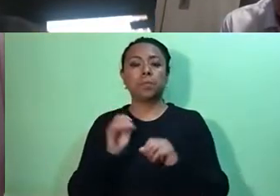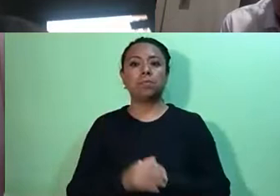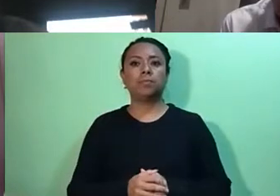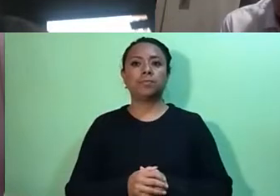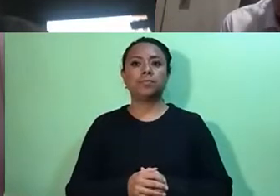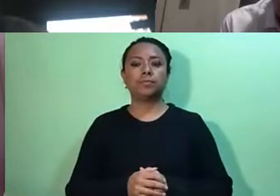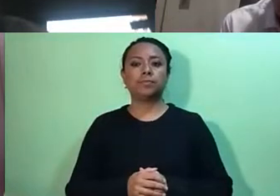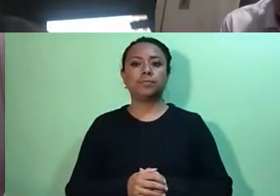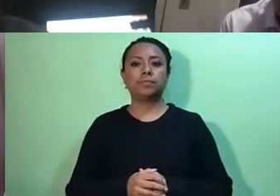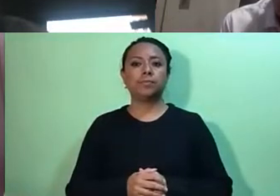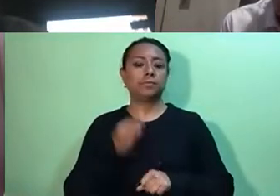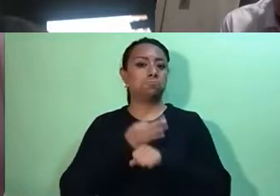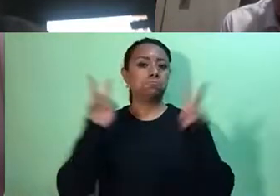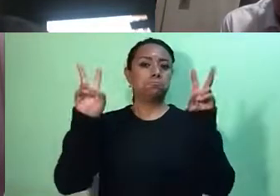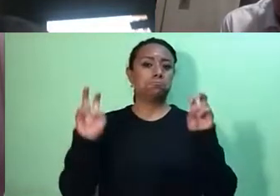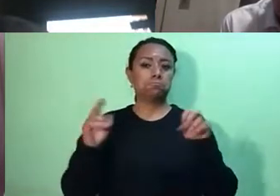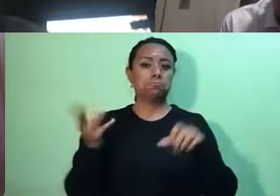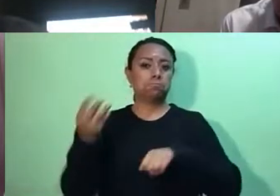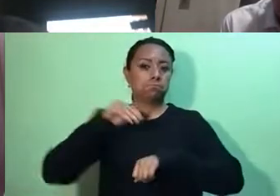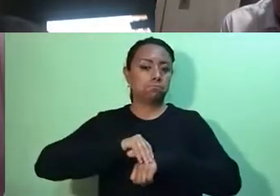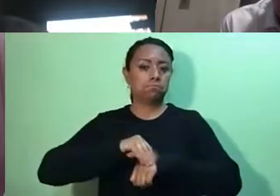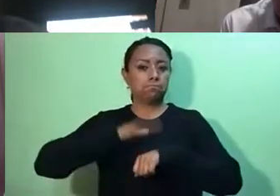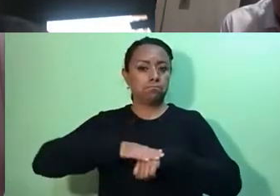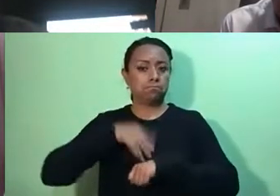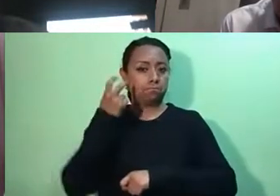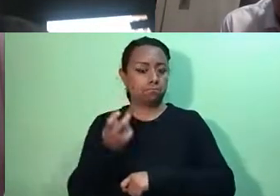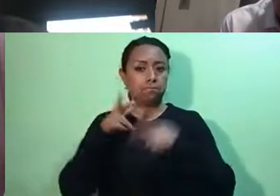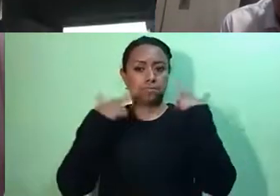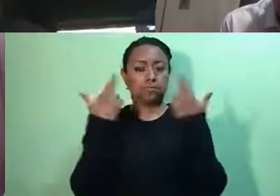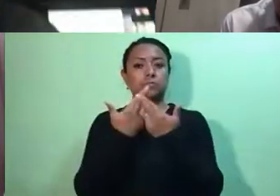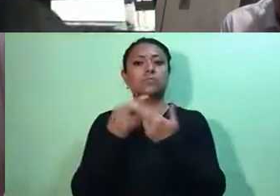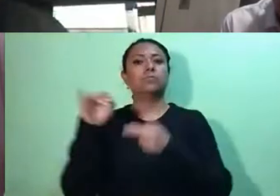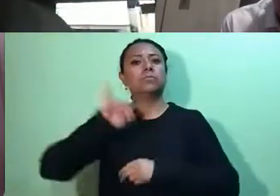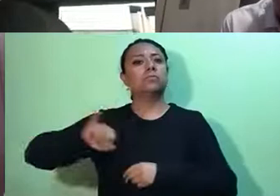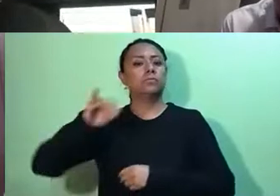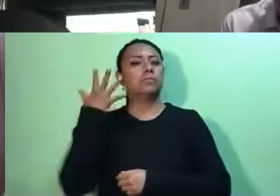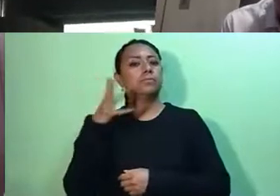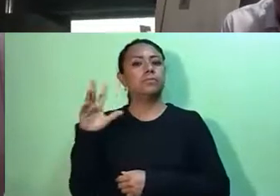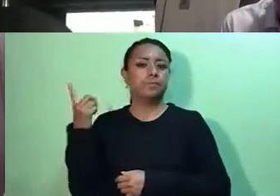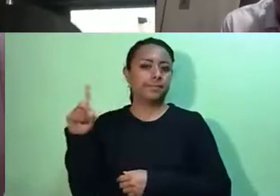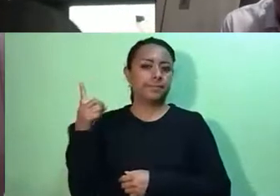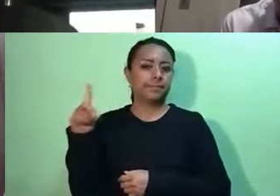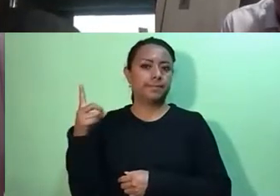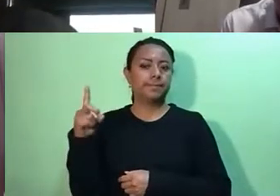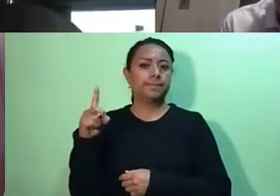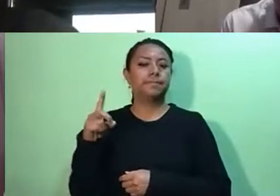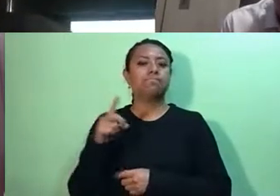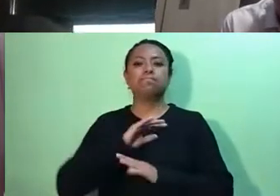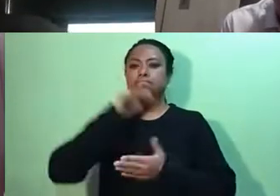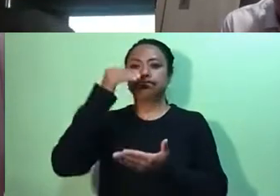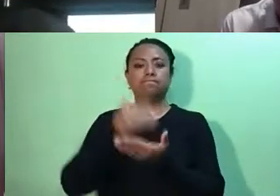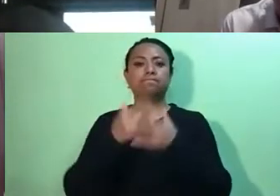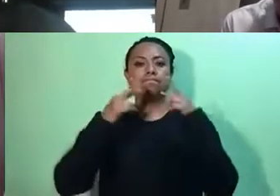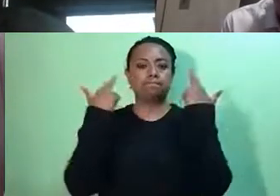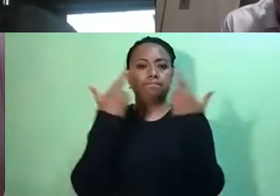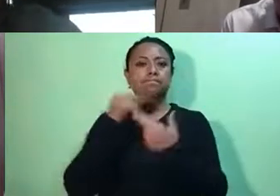y no habiendo más temas que incluir en esta sesión del jueves 10 de diciembre, damos por concluida la reunión de la Junta